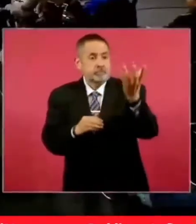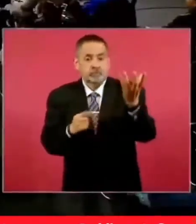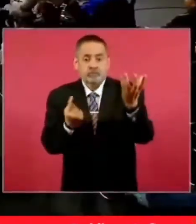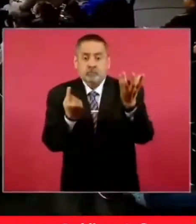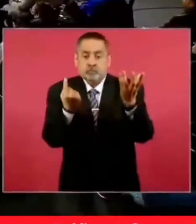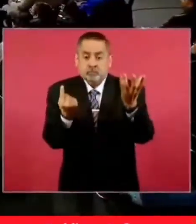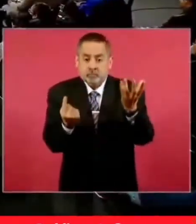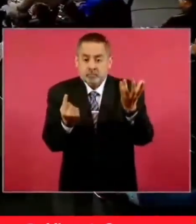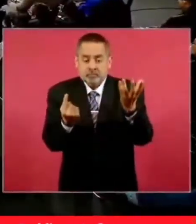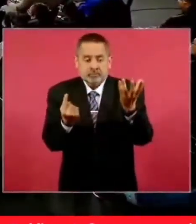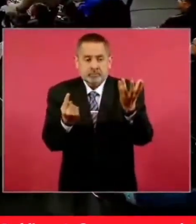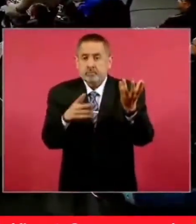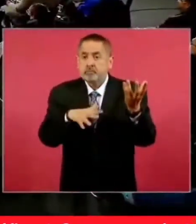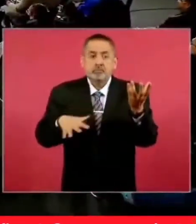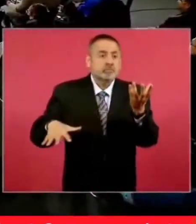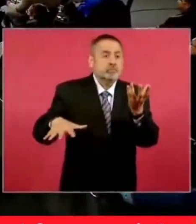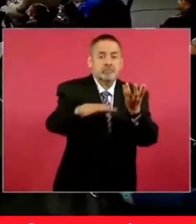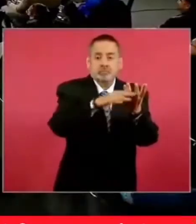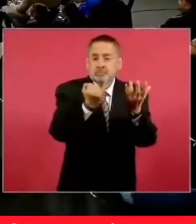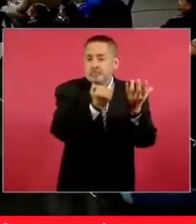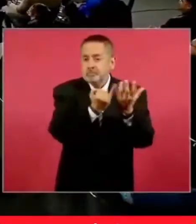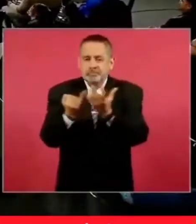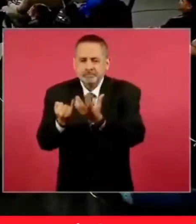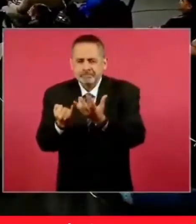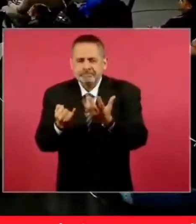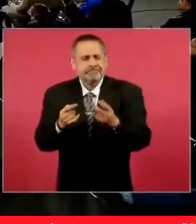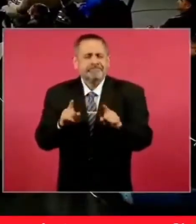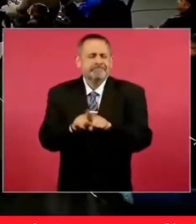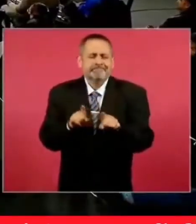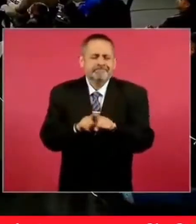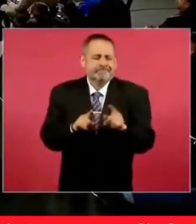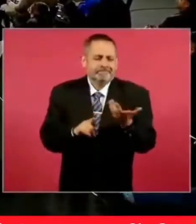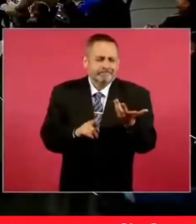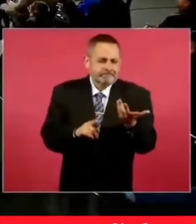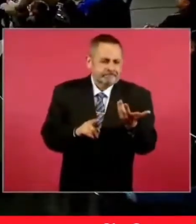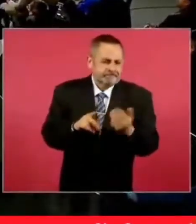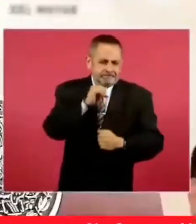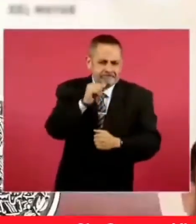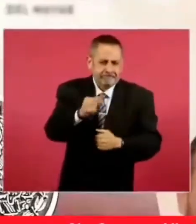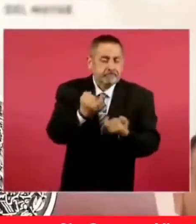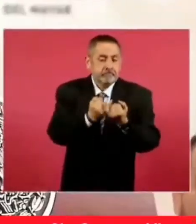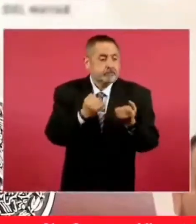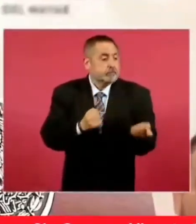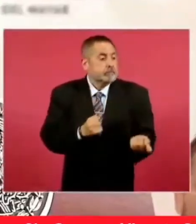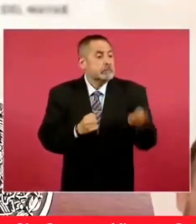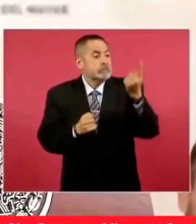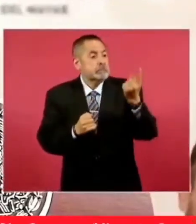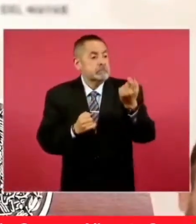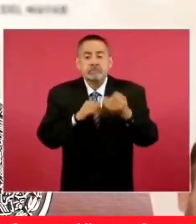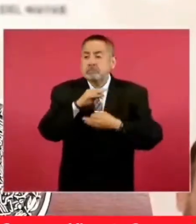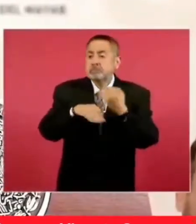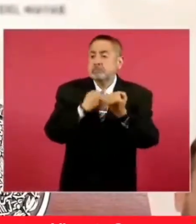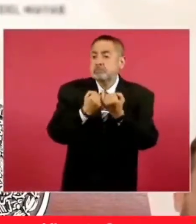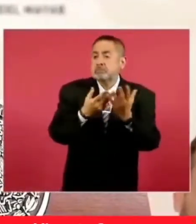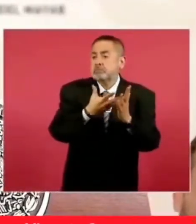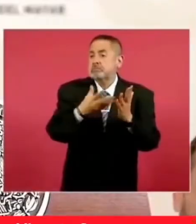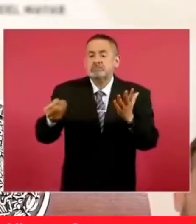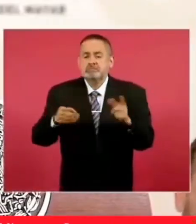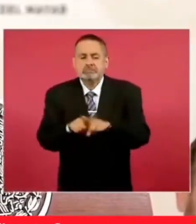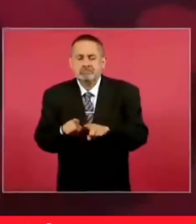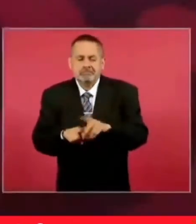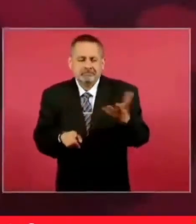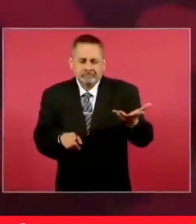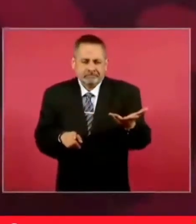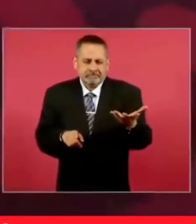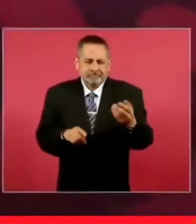La mandarina ahora, sí. La mandarina. Además, qué buena la mandarina.